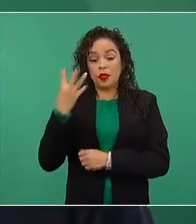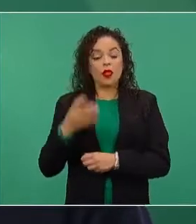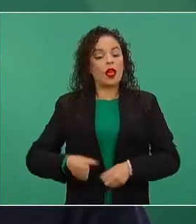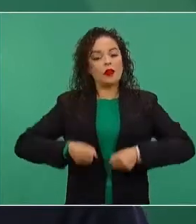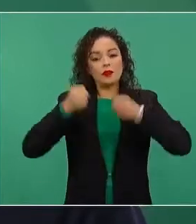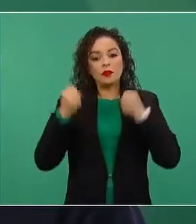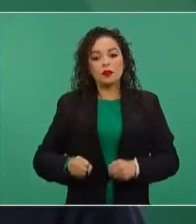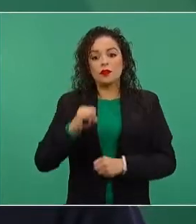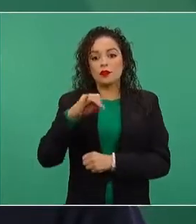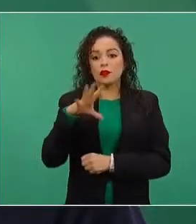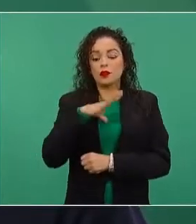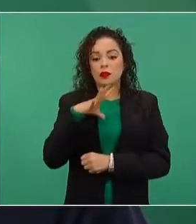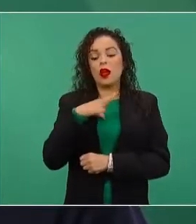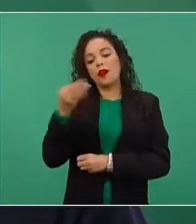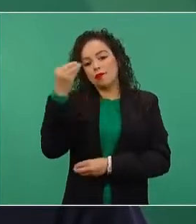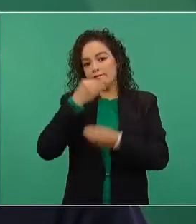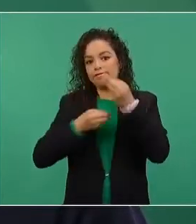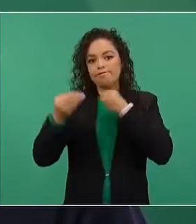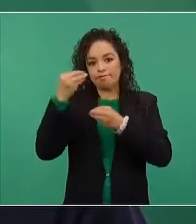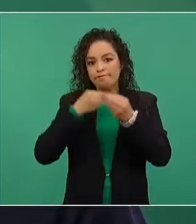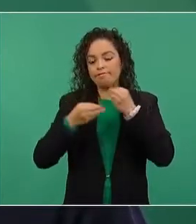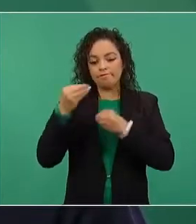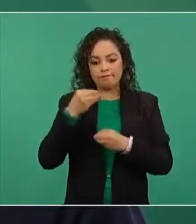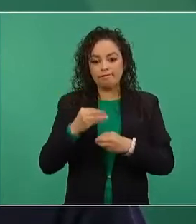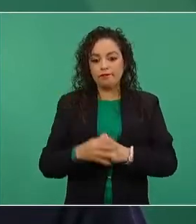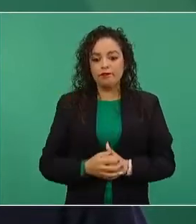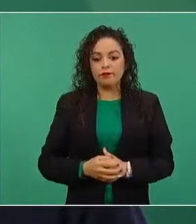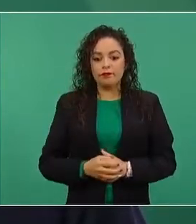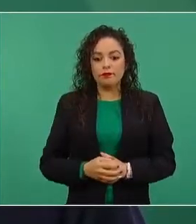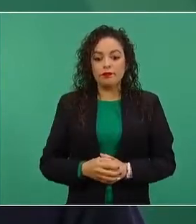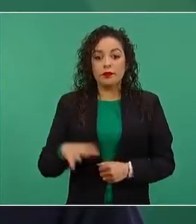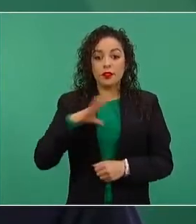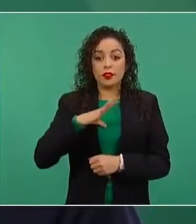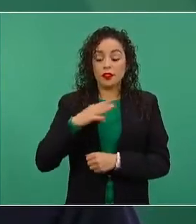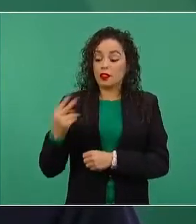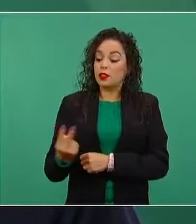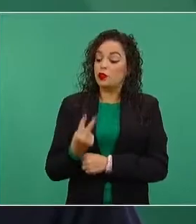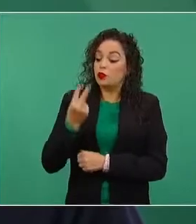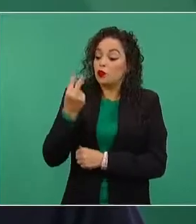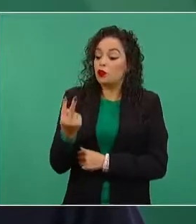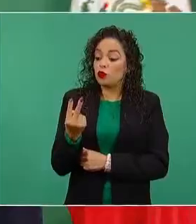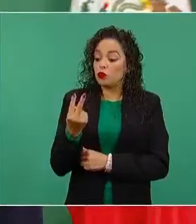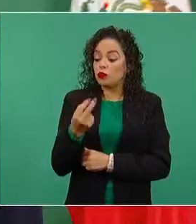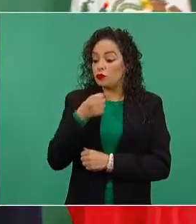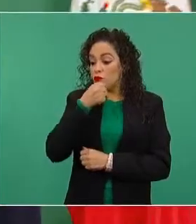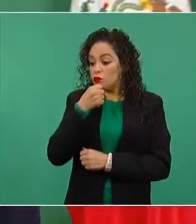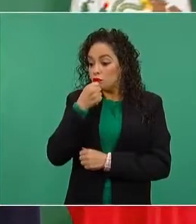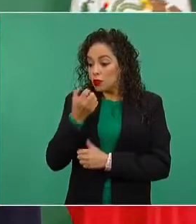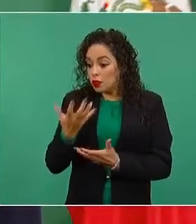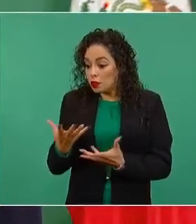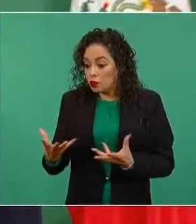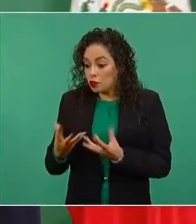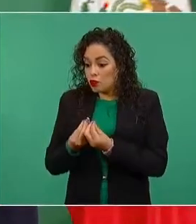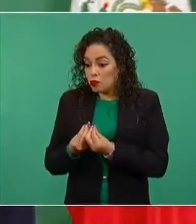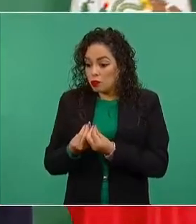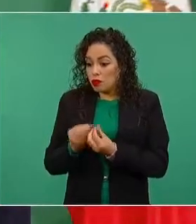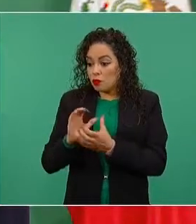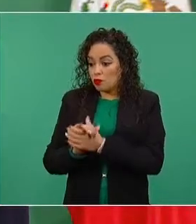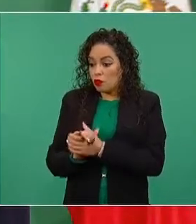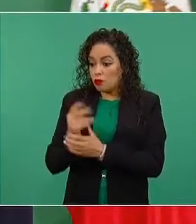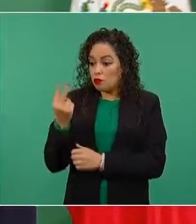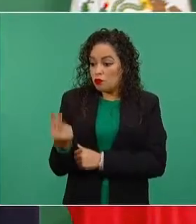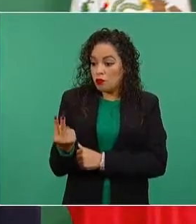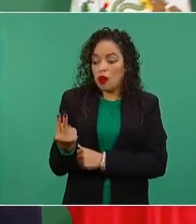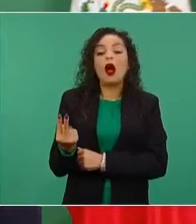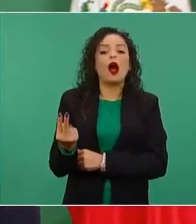mínimo la alimentación. Si es una pareja de adultos mayores, pues van